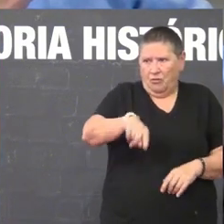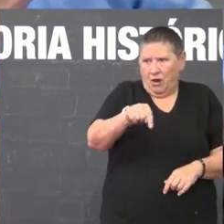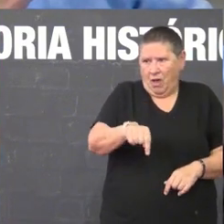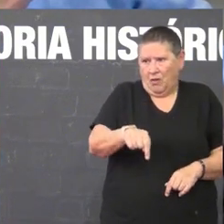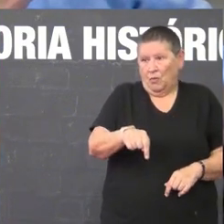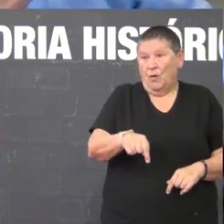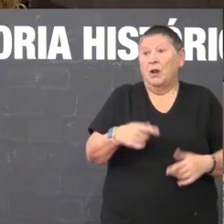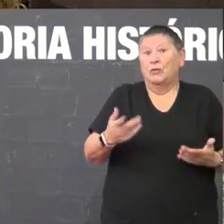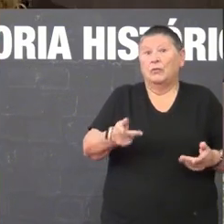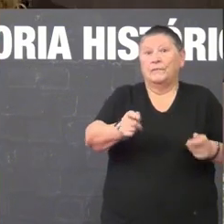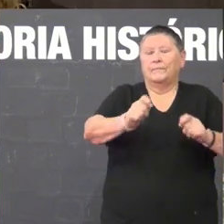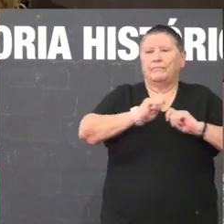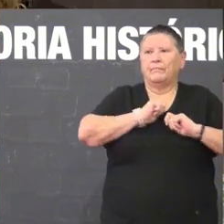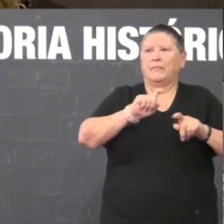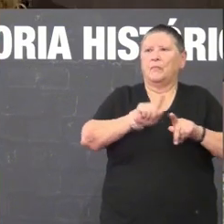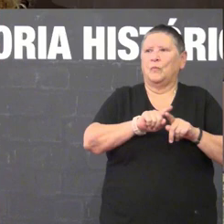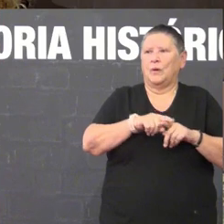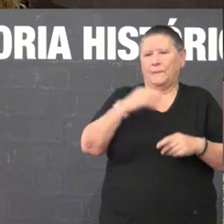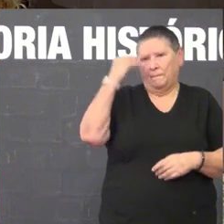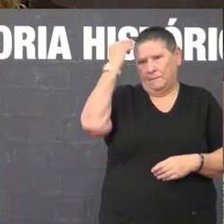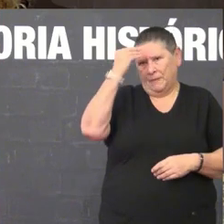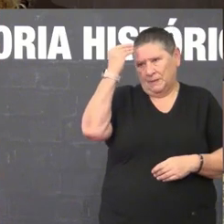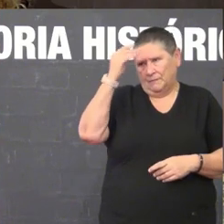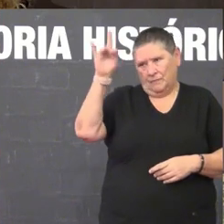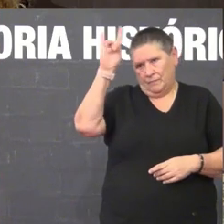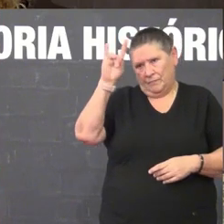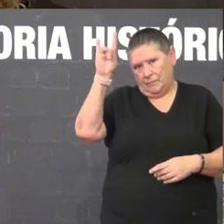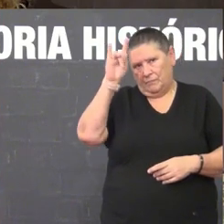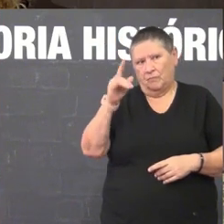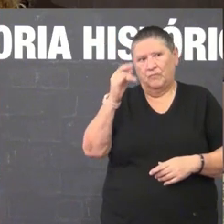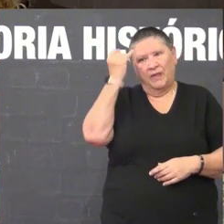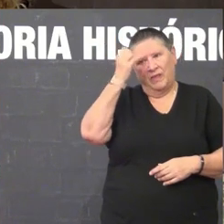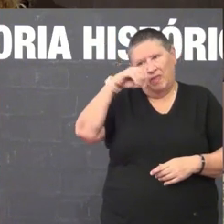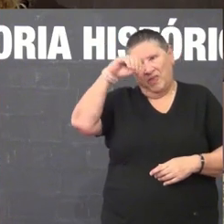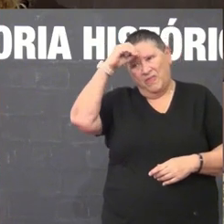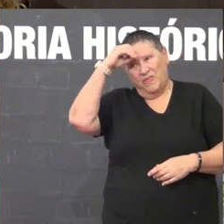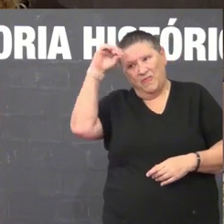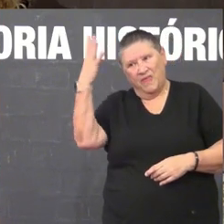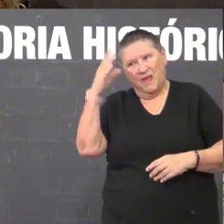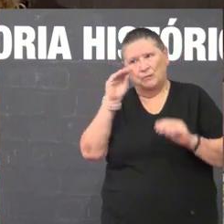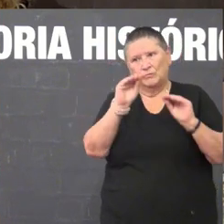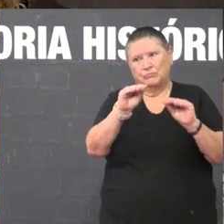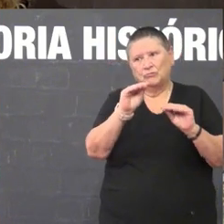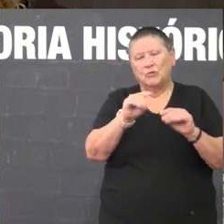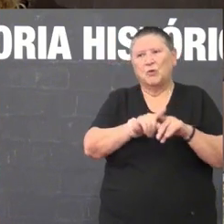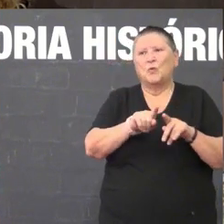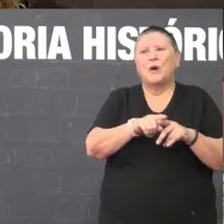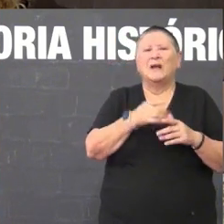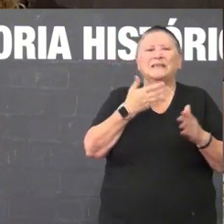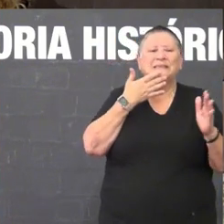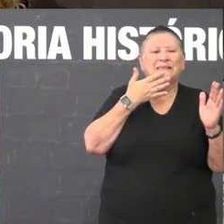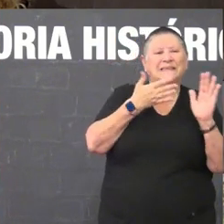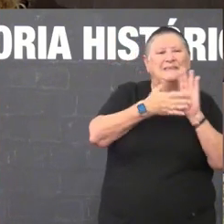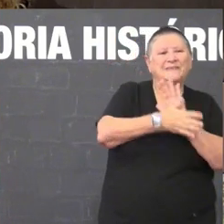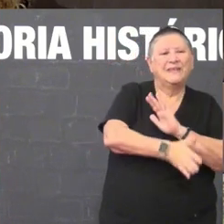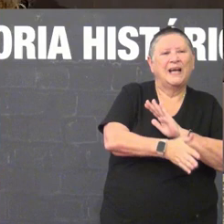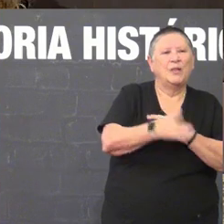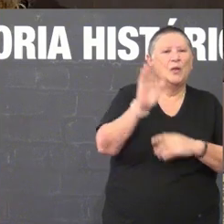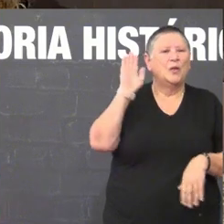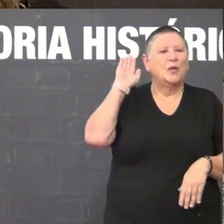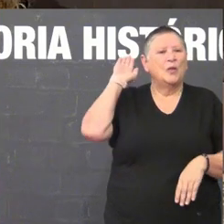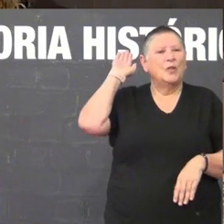lo tanto sigue demonizando esas ideas y determina lo que es y lo que significa ser demócrata y lo que significa incluso